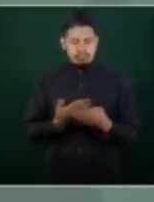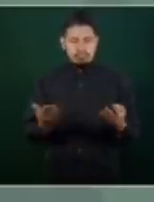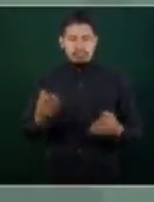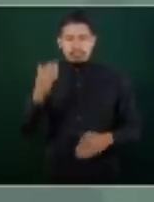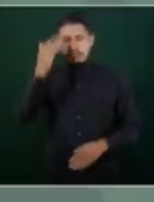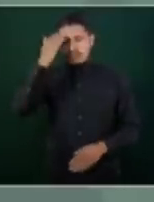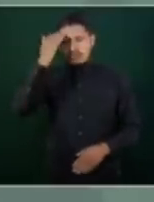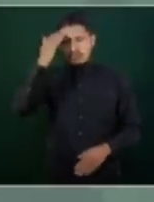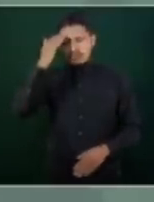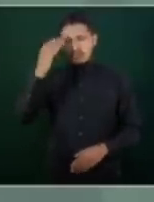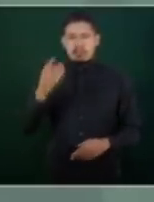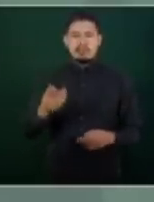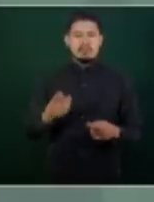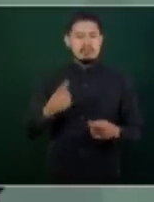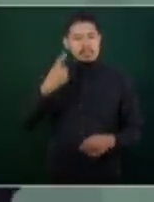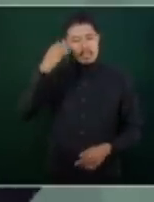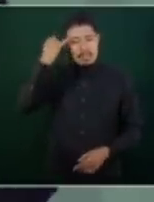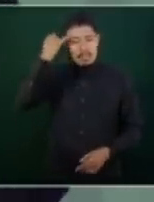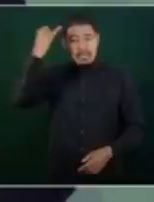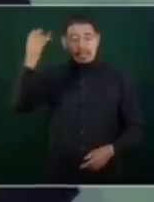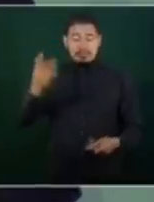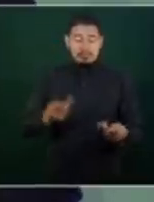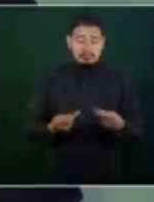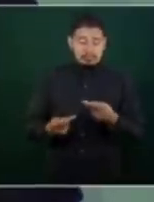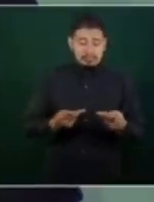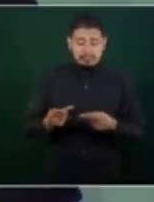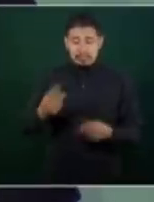plan para